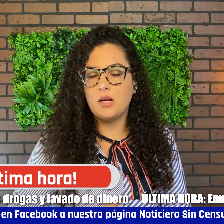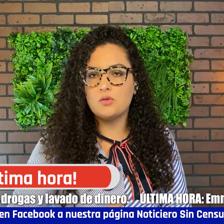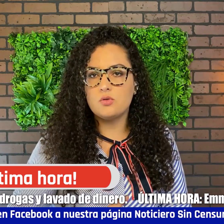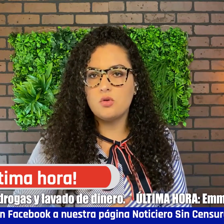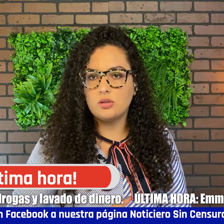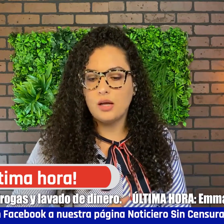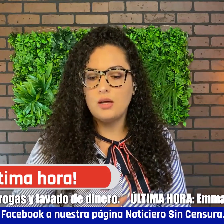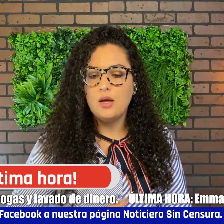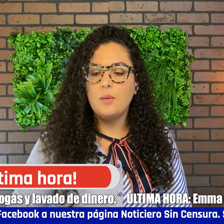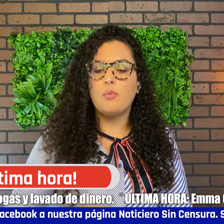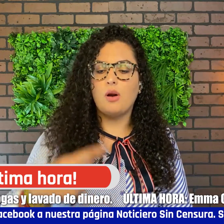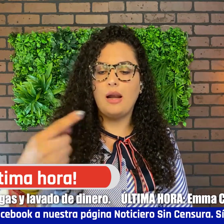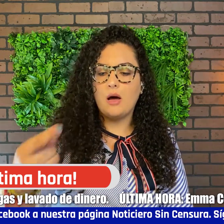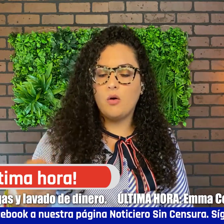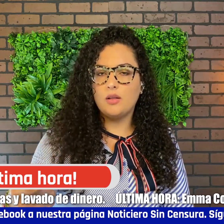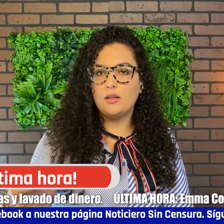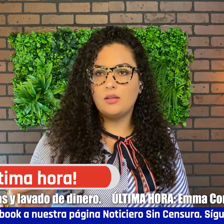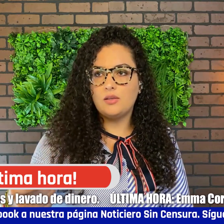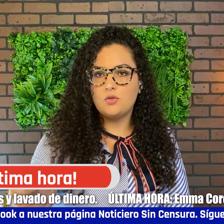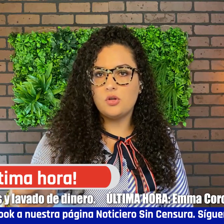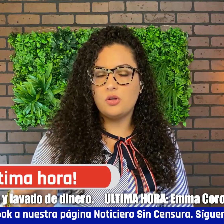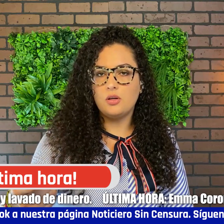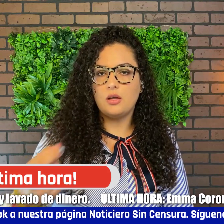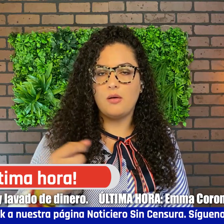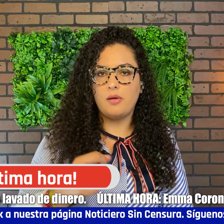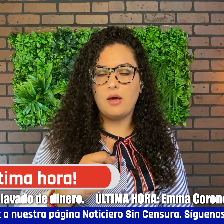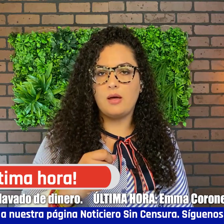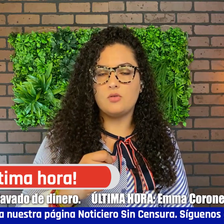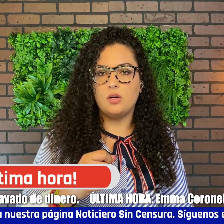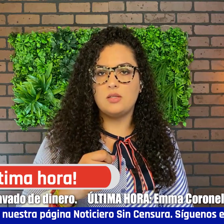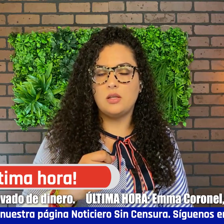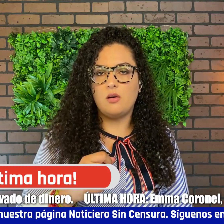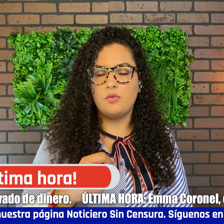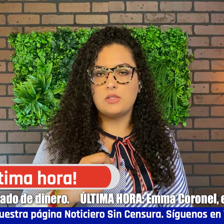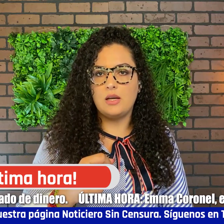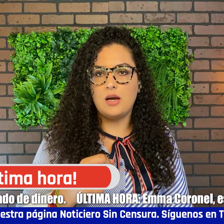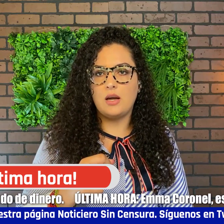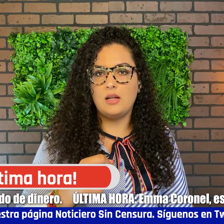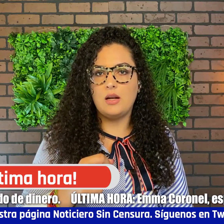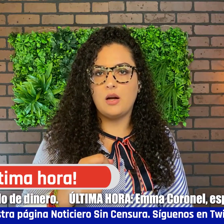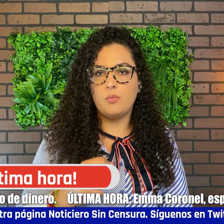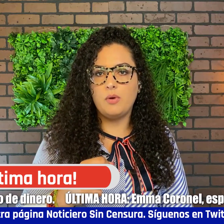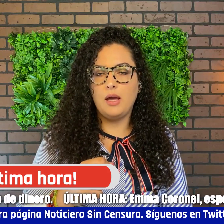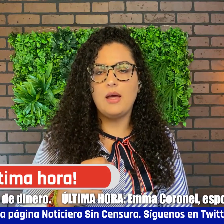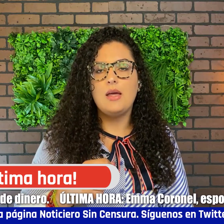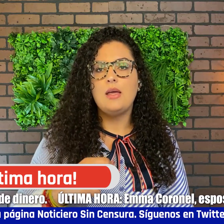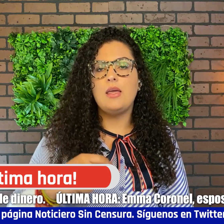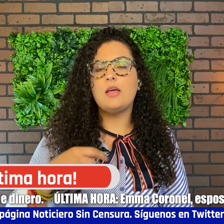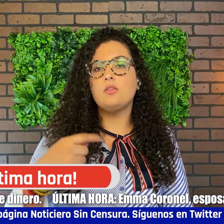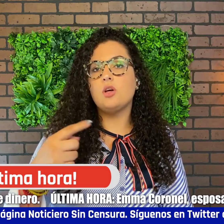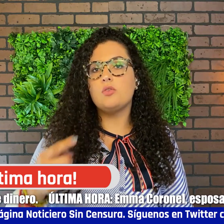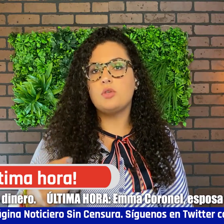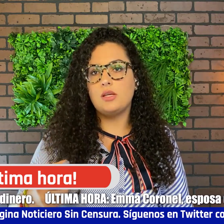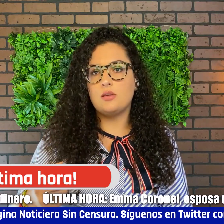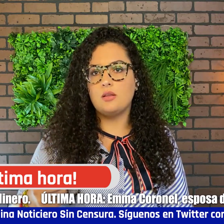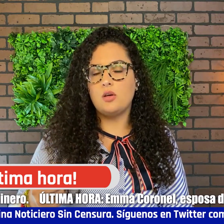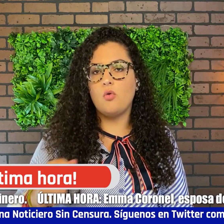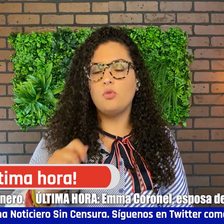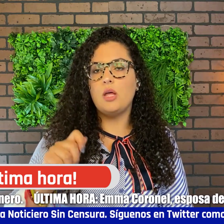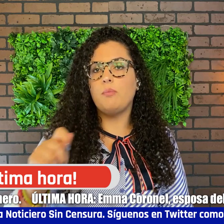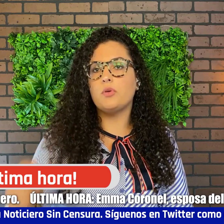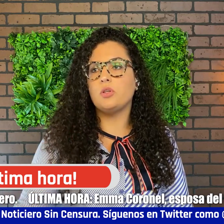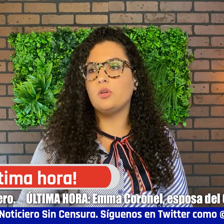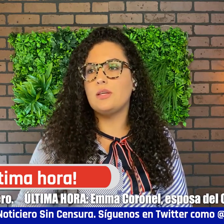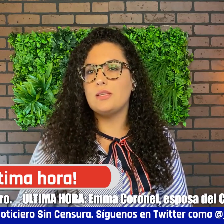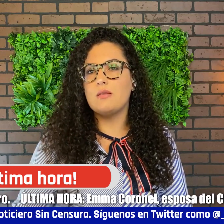acción penal en su contra por la orden de detención que había solicitado la Fiscalía General de la República, y entonces dio